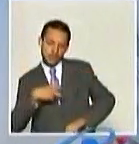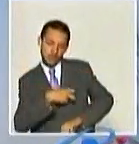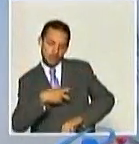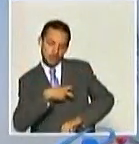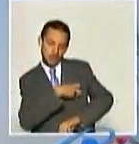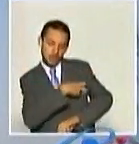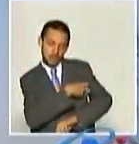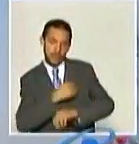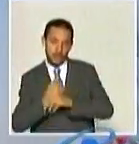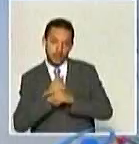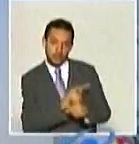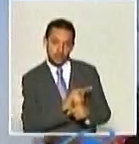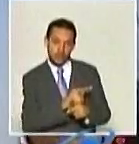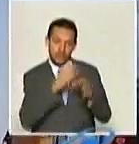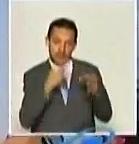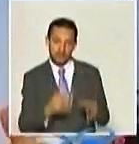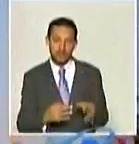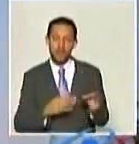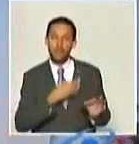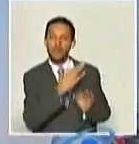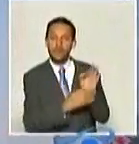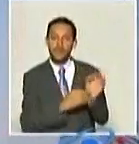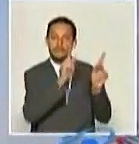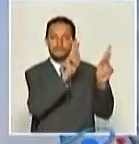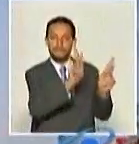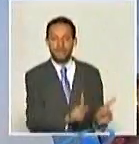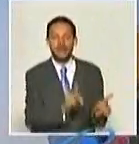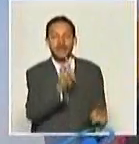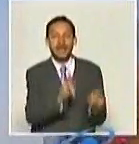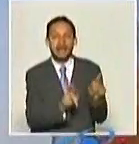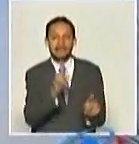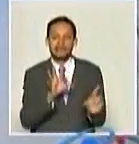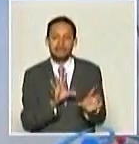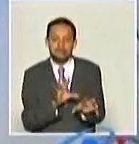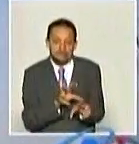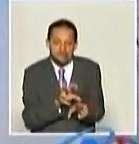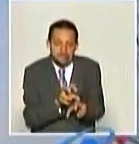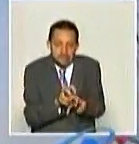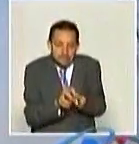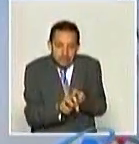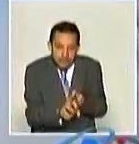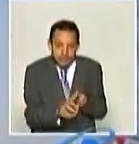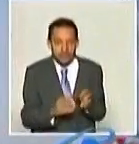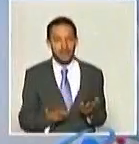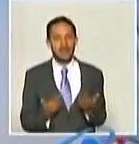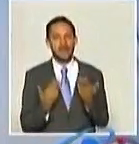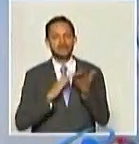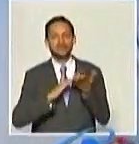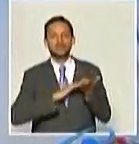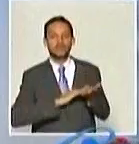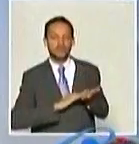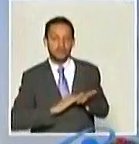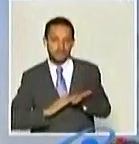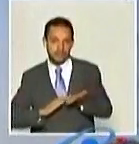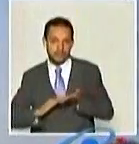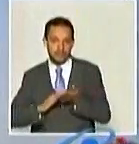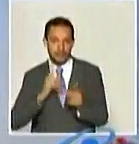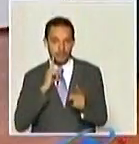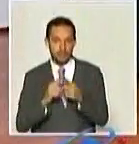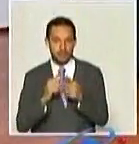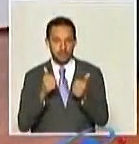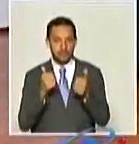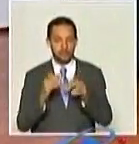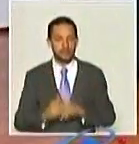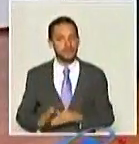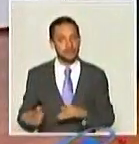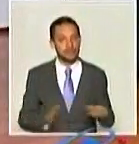enfermedades crónicas degenerativas, aquellas personas también con artrosis, nos han salido muy bien con esta nueva metodología.